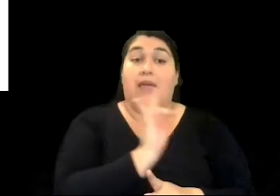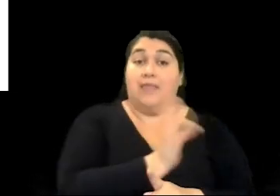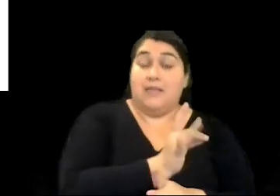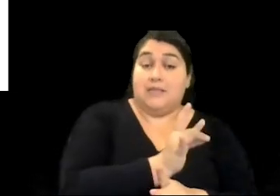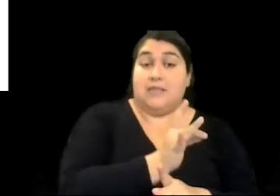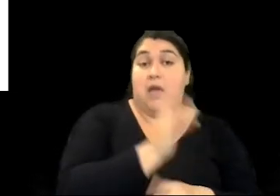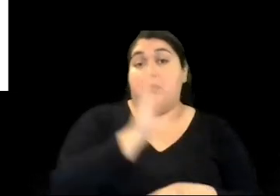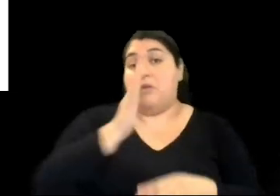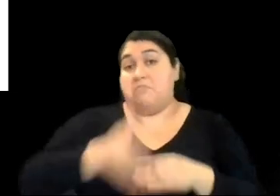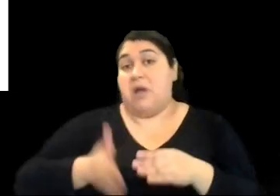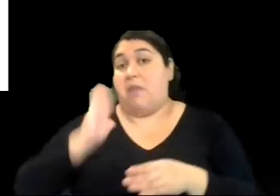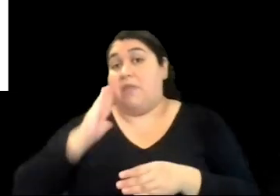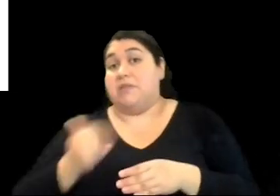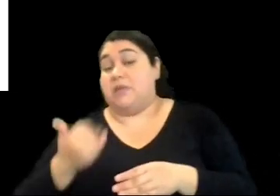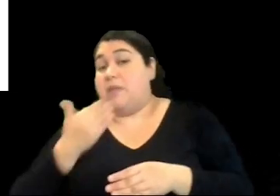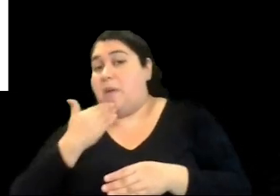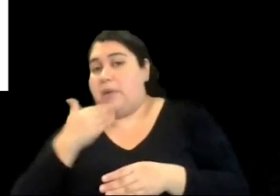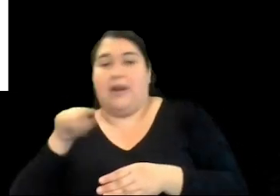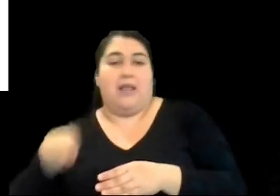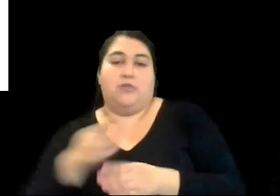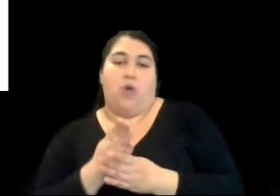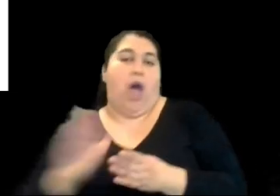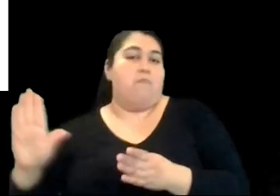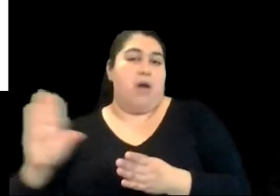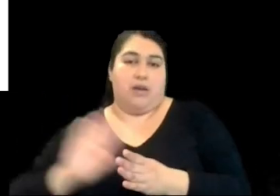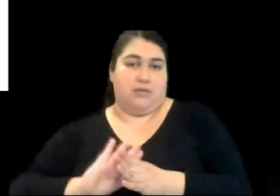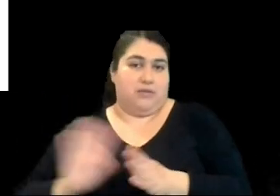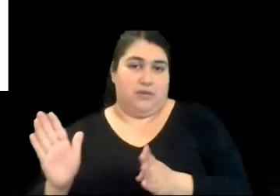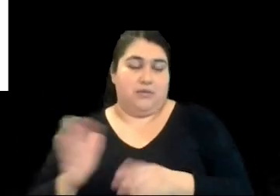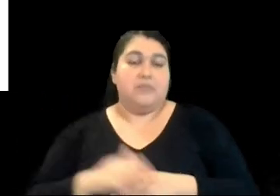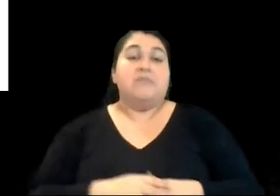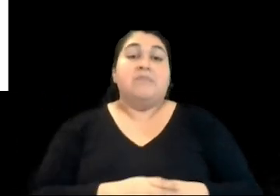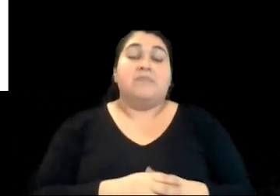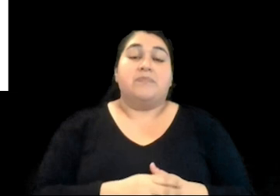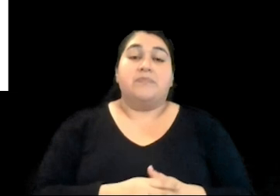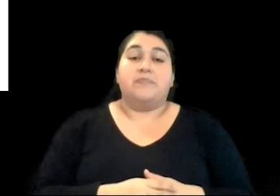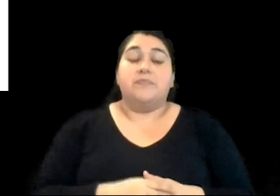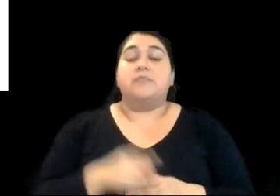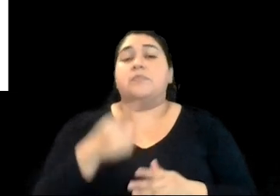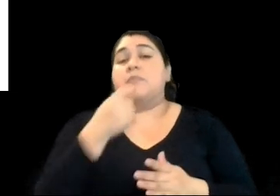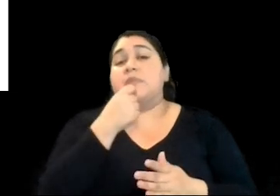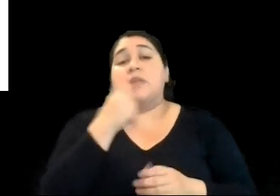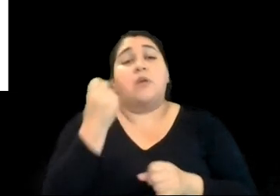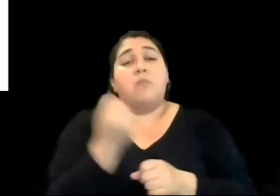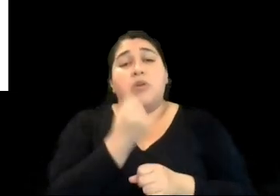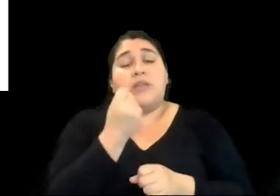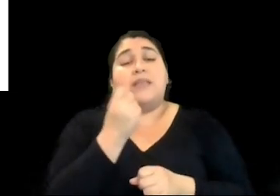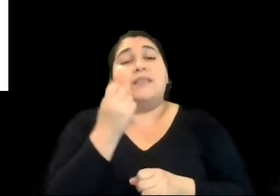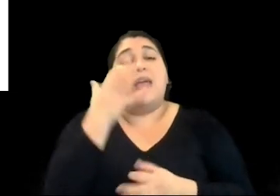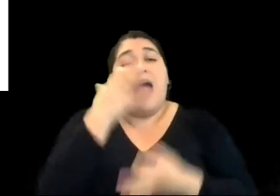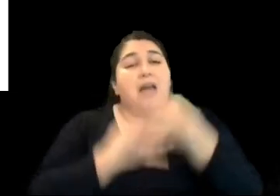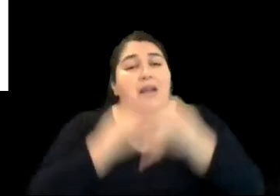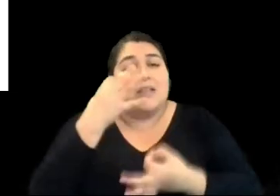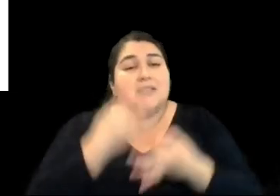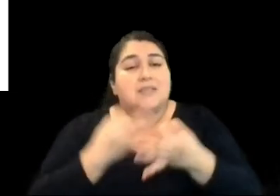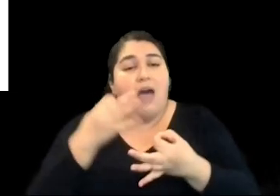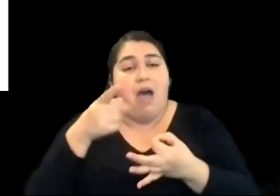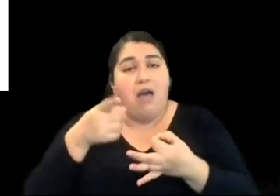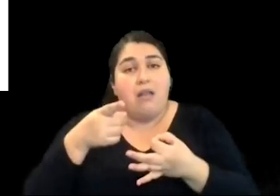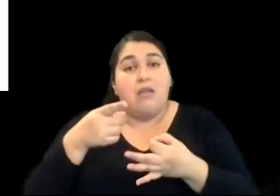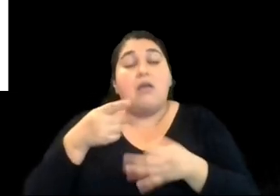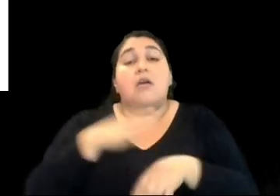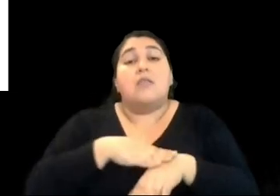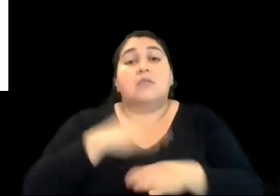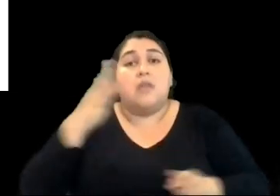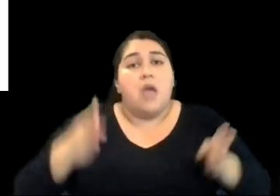16 de abril, ya estaría fuera de las posibilidades de regularizarse. Entonces, lo primero que tenemos que ver es que la obligación esté vencida el 31